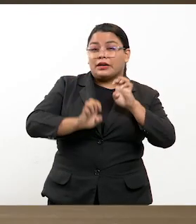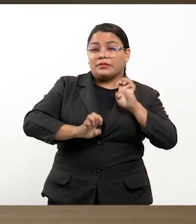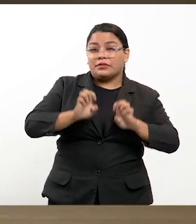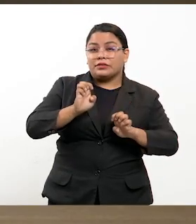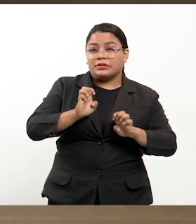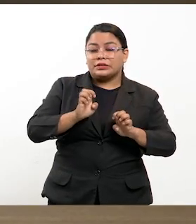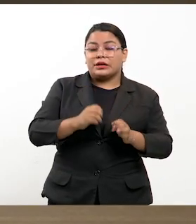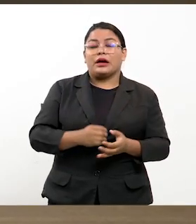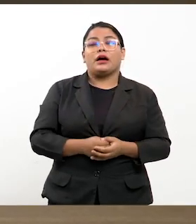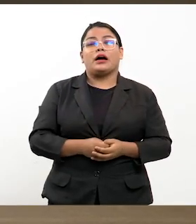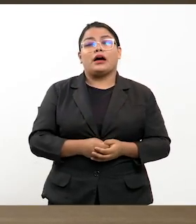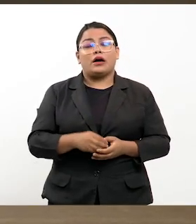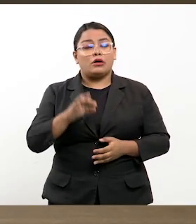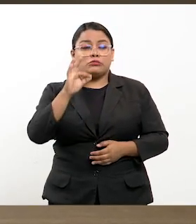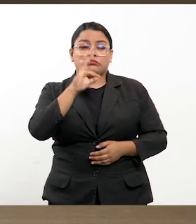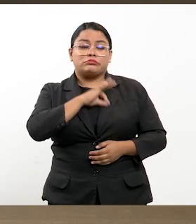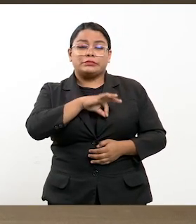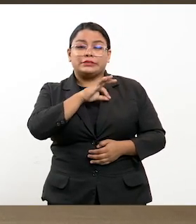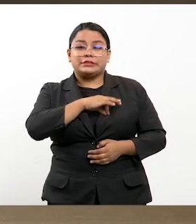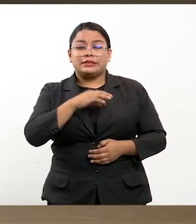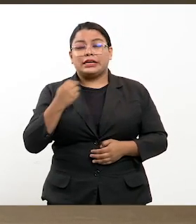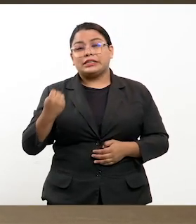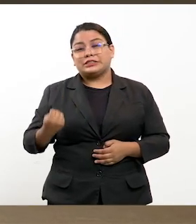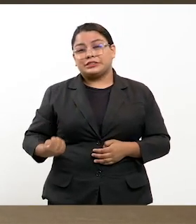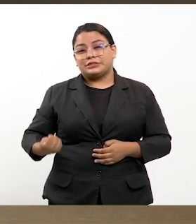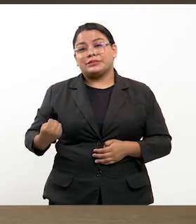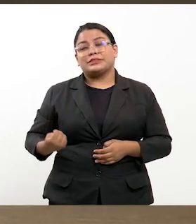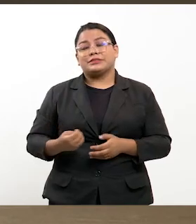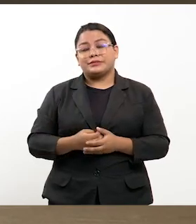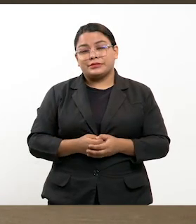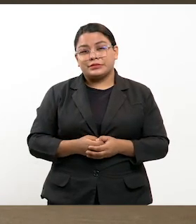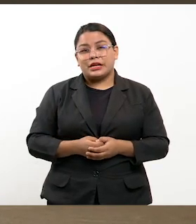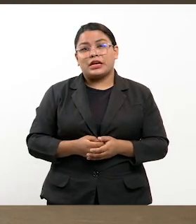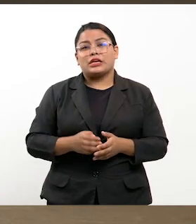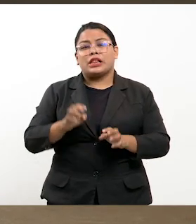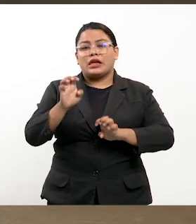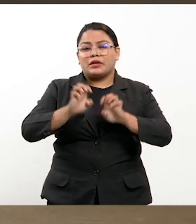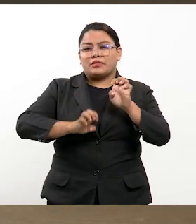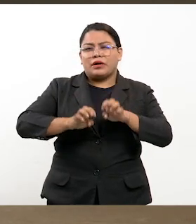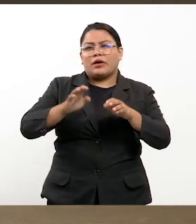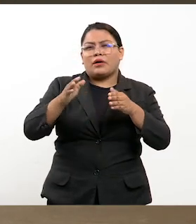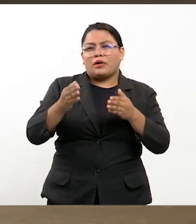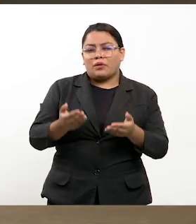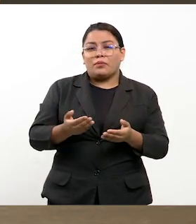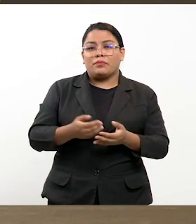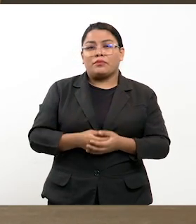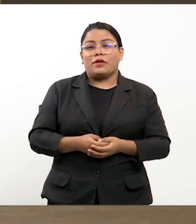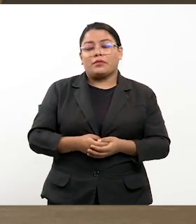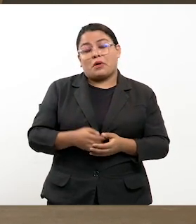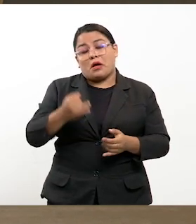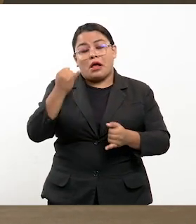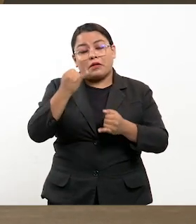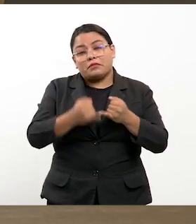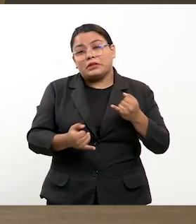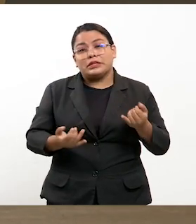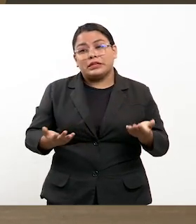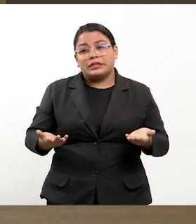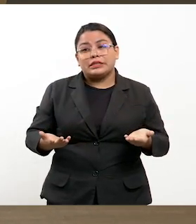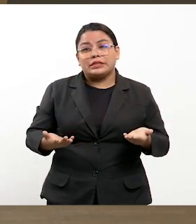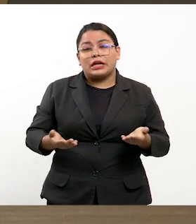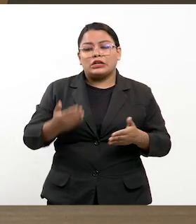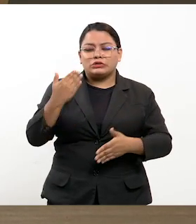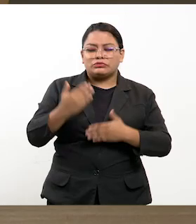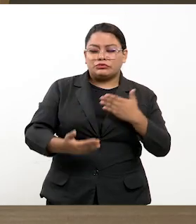evaluaciones son un beneficio para nuestros estudiantes y cómo la evaluación se convierte finalmente en